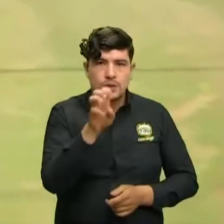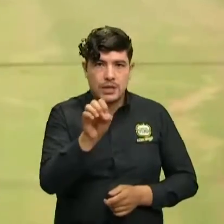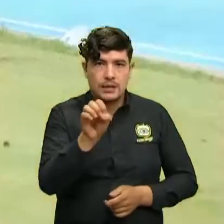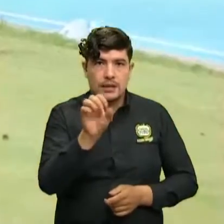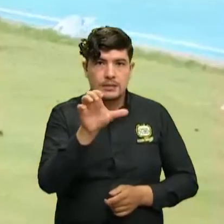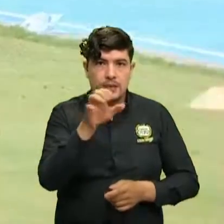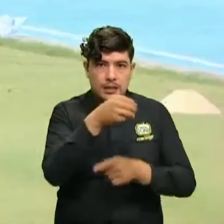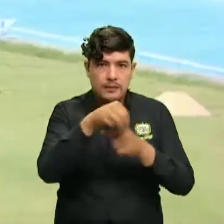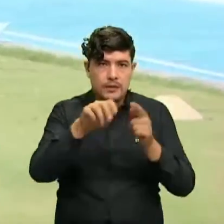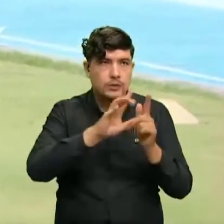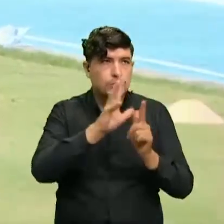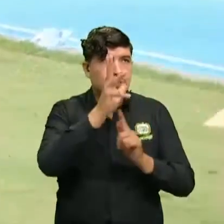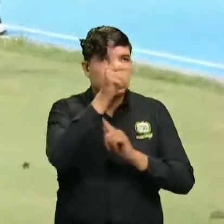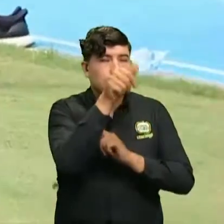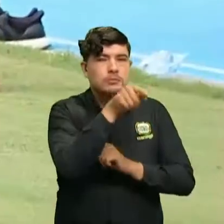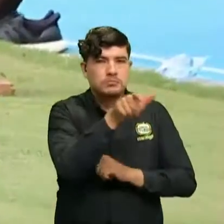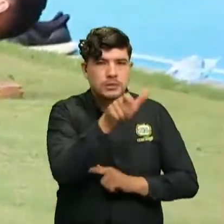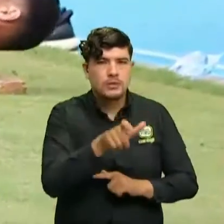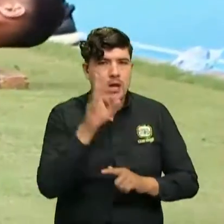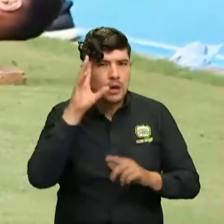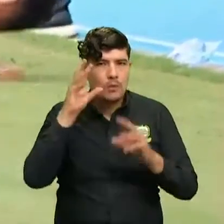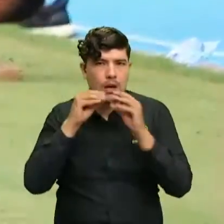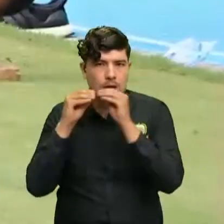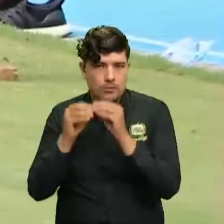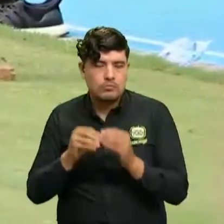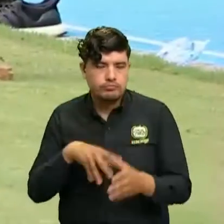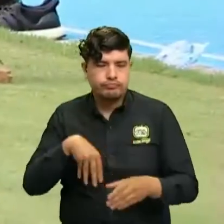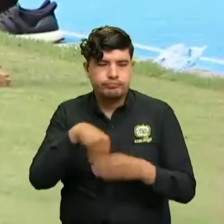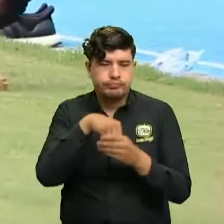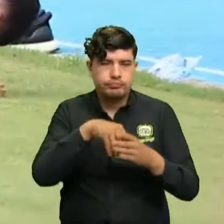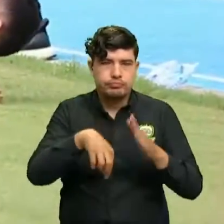selección colombia convocado por el estratega reinaldo rueda en febrero de este año